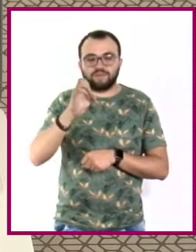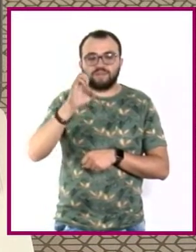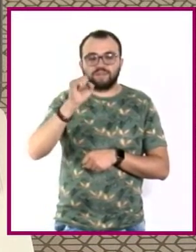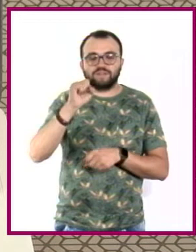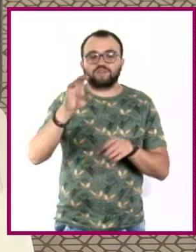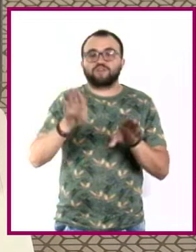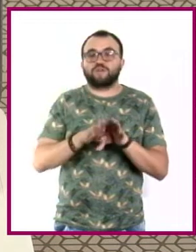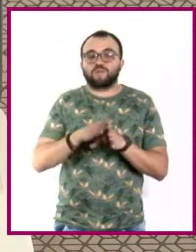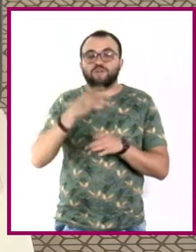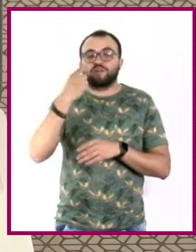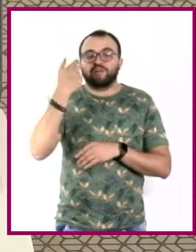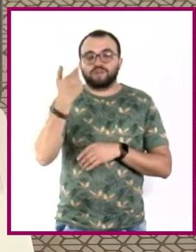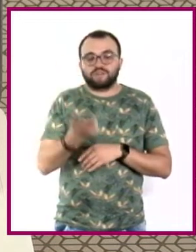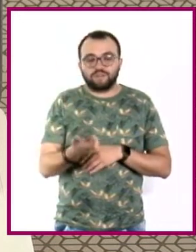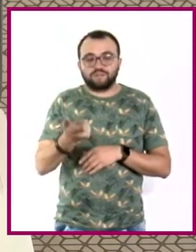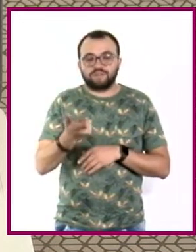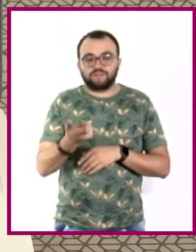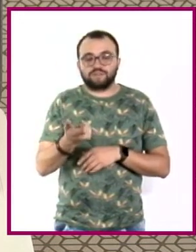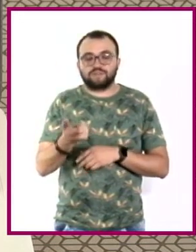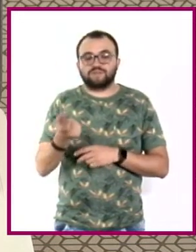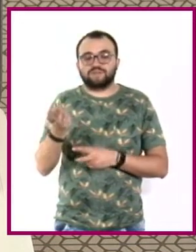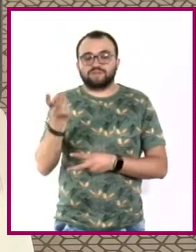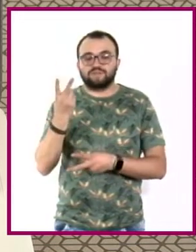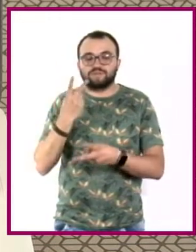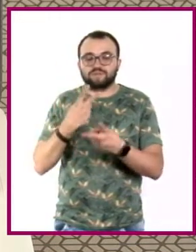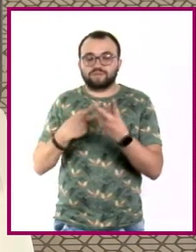¿no? La economía venía ya